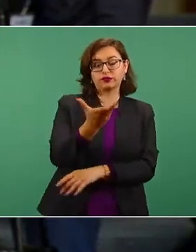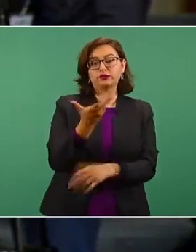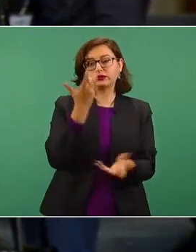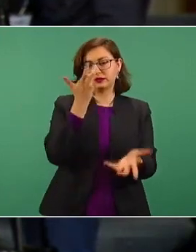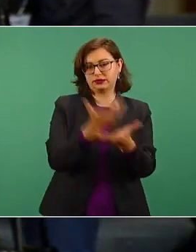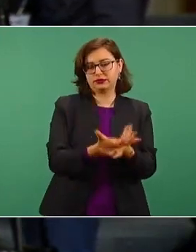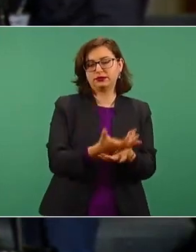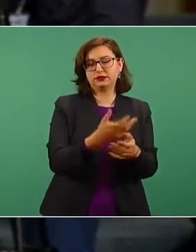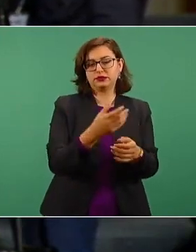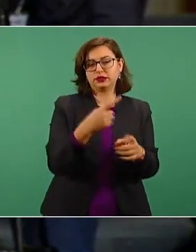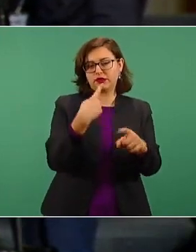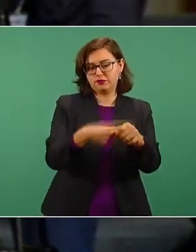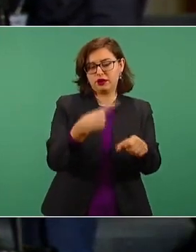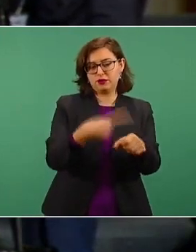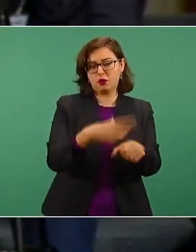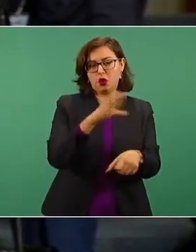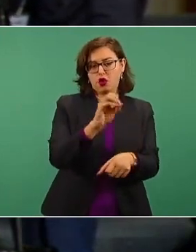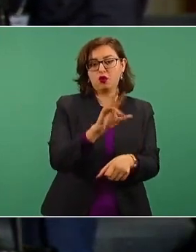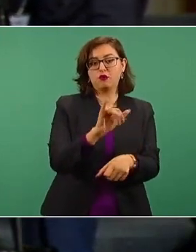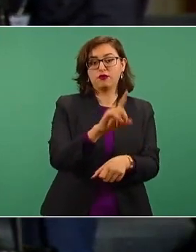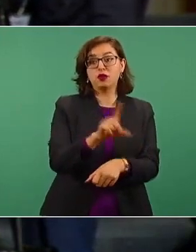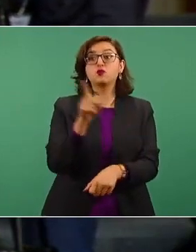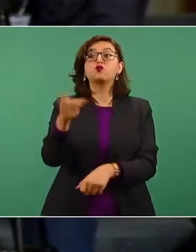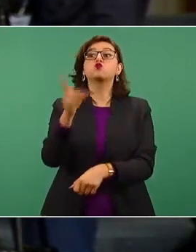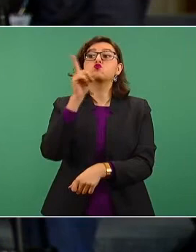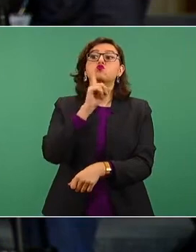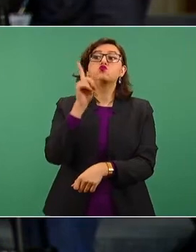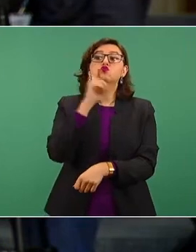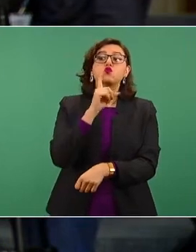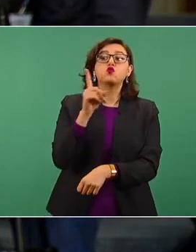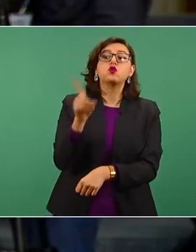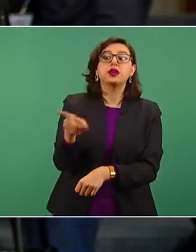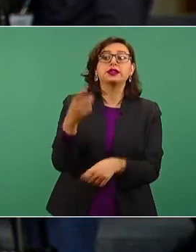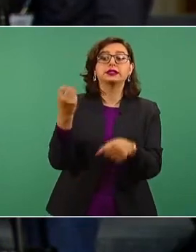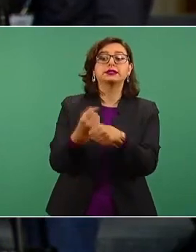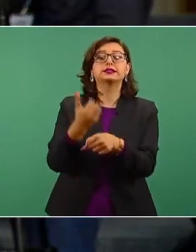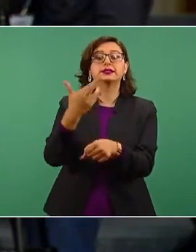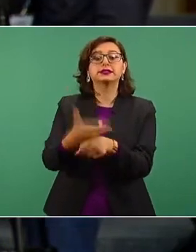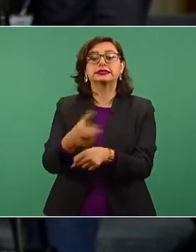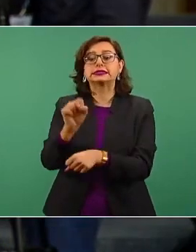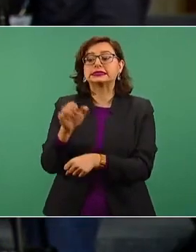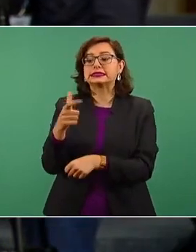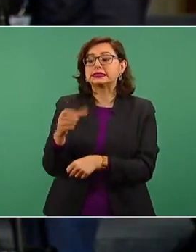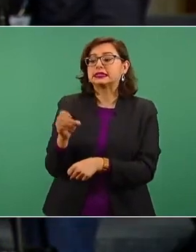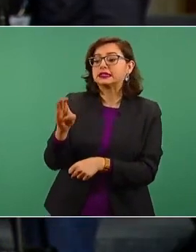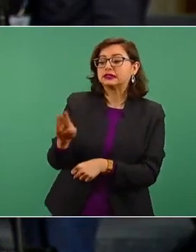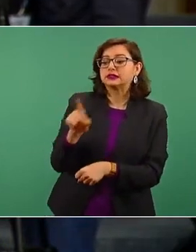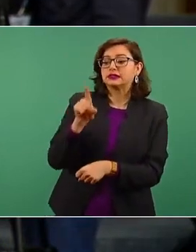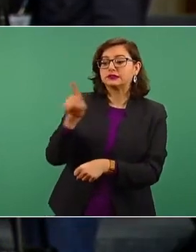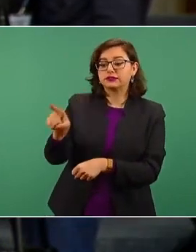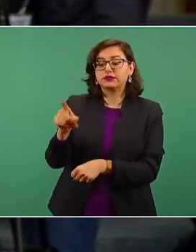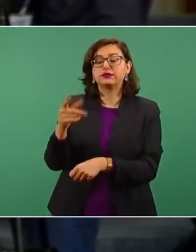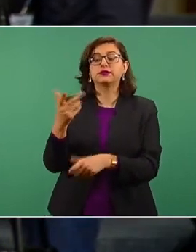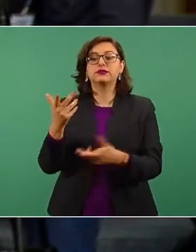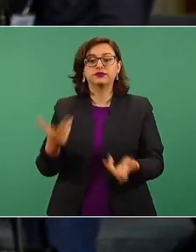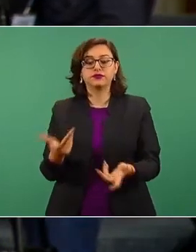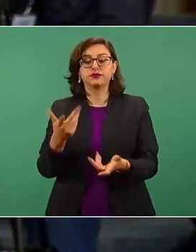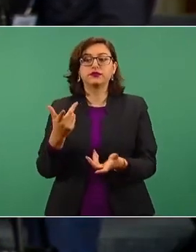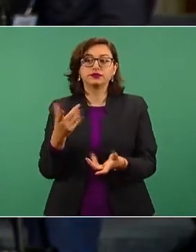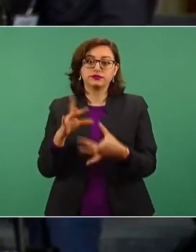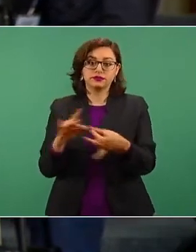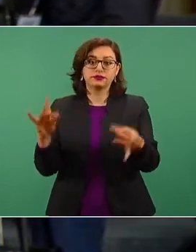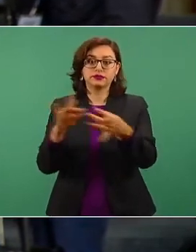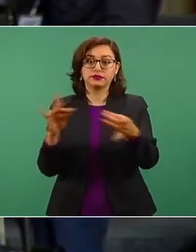Gobernación nos hizo ver sobre esta importancia, la importancia de esta unidad de apoyar, de acompañar a